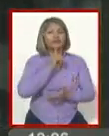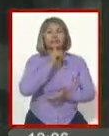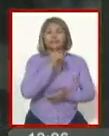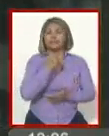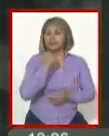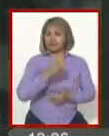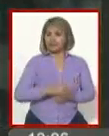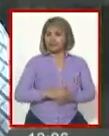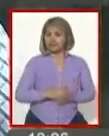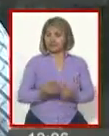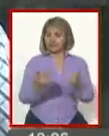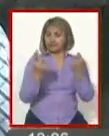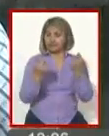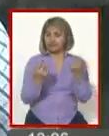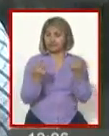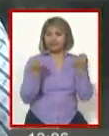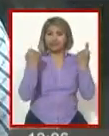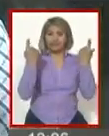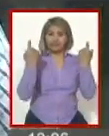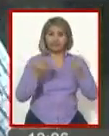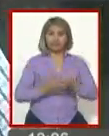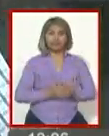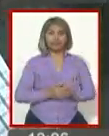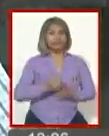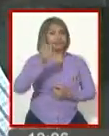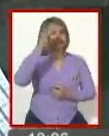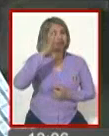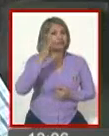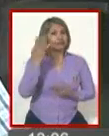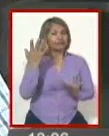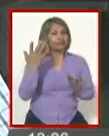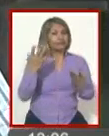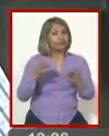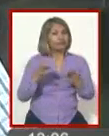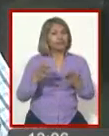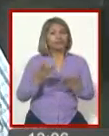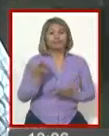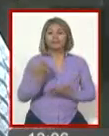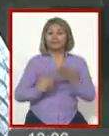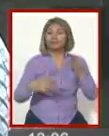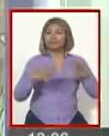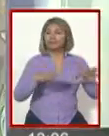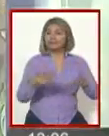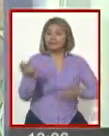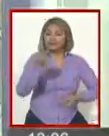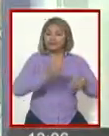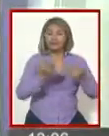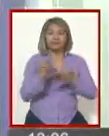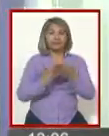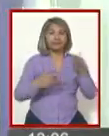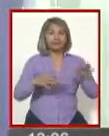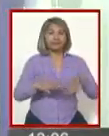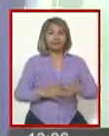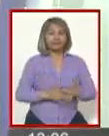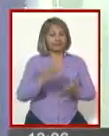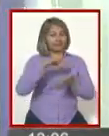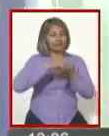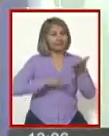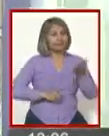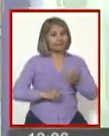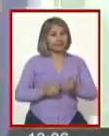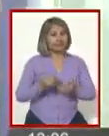realmente lo que usted está preguntando me está sorprendiendo. Dios quiera no ocurra eso, porque ¿qué haríamos que estamos aportando? Ahí me